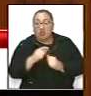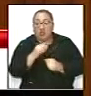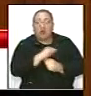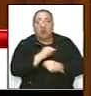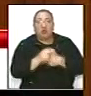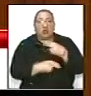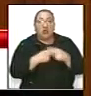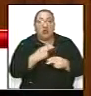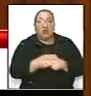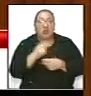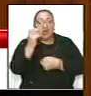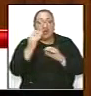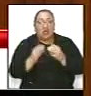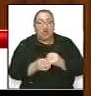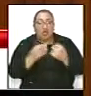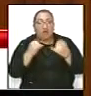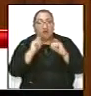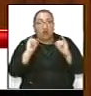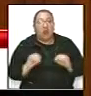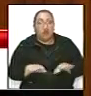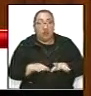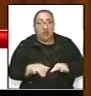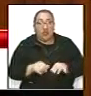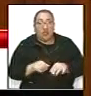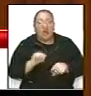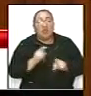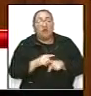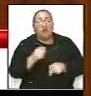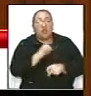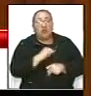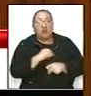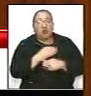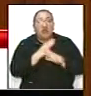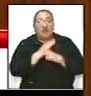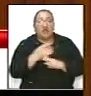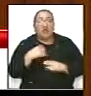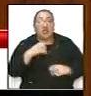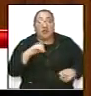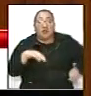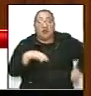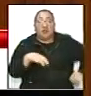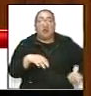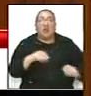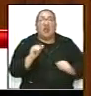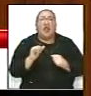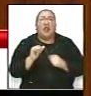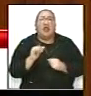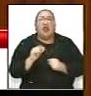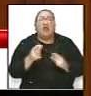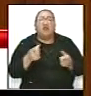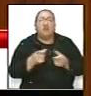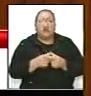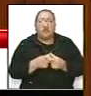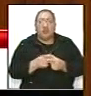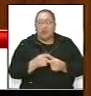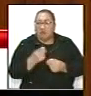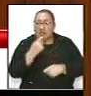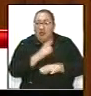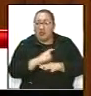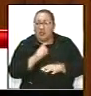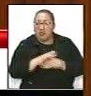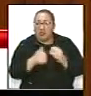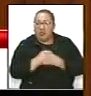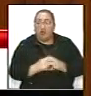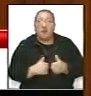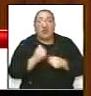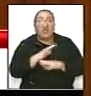Instituto Nacional de Estadística e Informática, el Instituto Nacional de Defensa Civil, la Comisión para el Desarrollo de